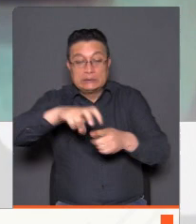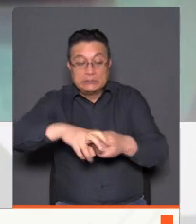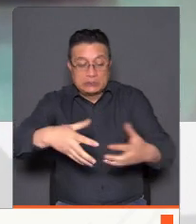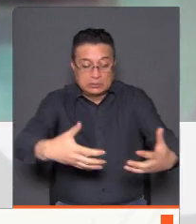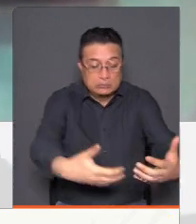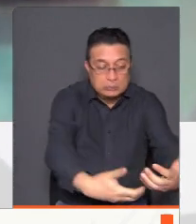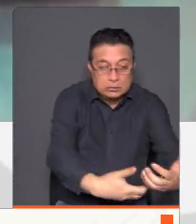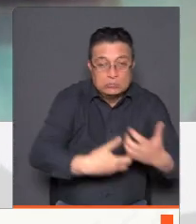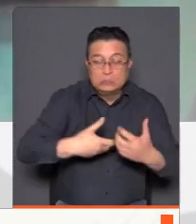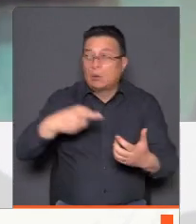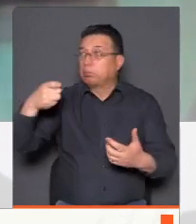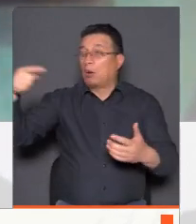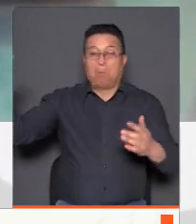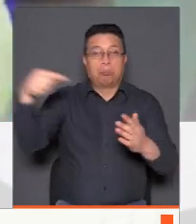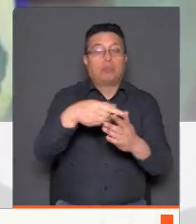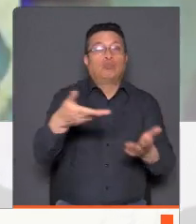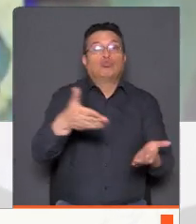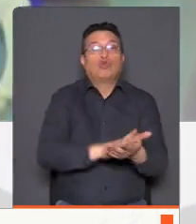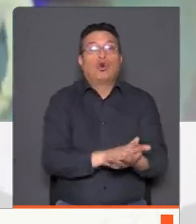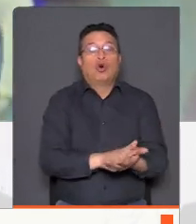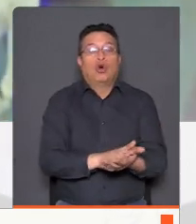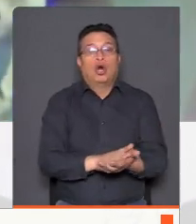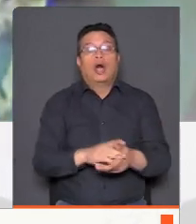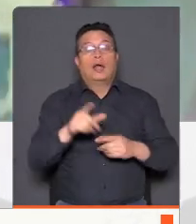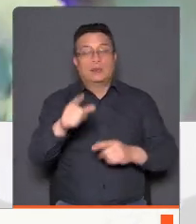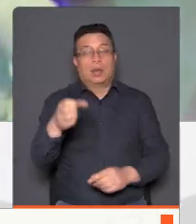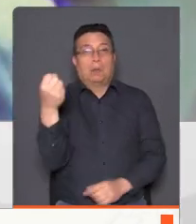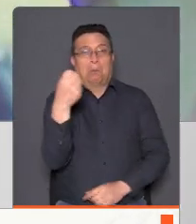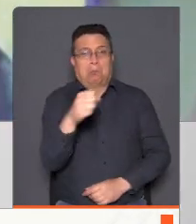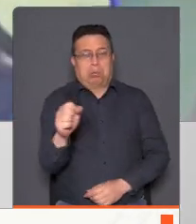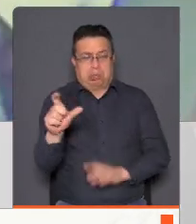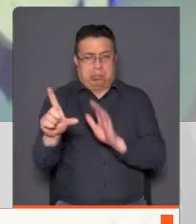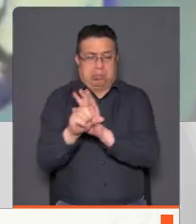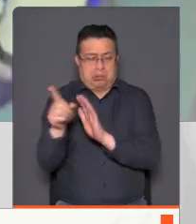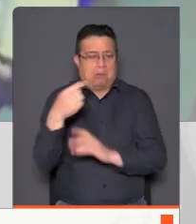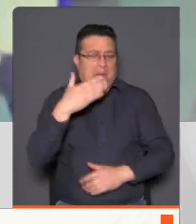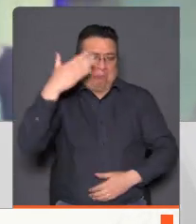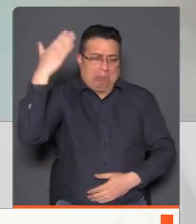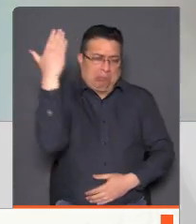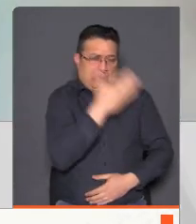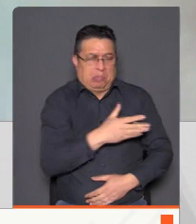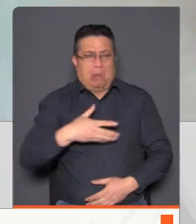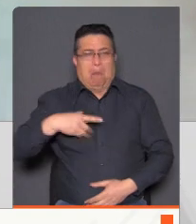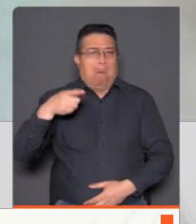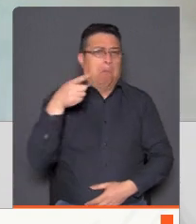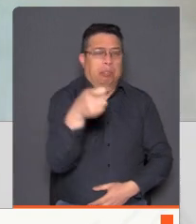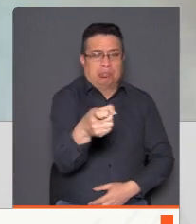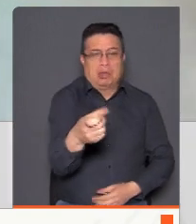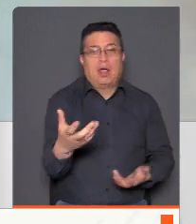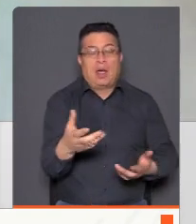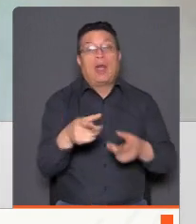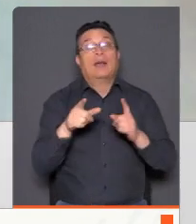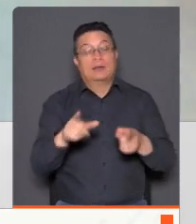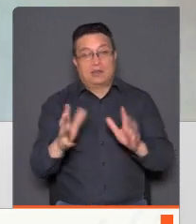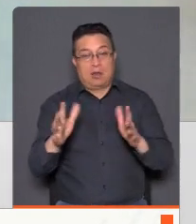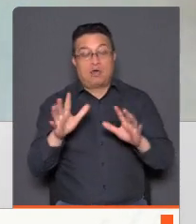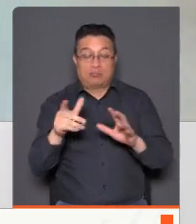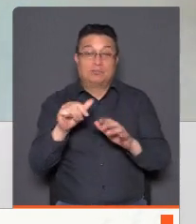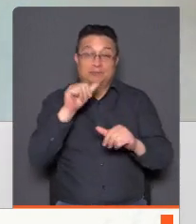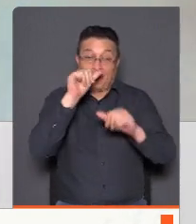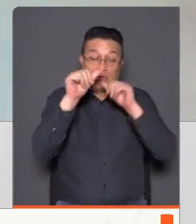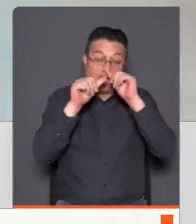tenemos un delincuente que no trepidó en disparar, ¿no es cierto? Y lo más probable es que haya estado bajo el efecto de alguna